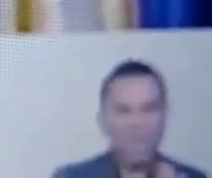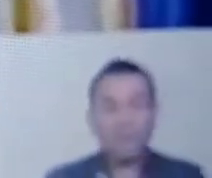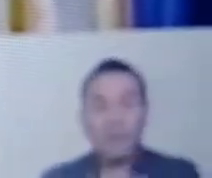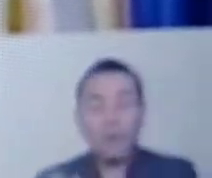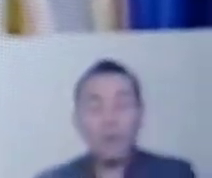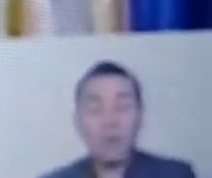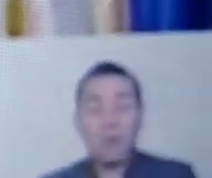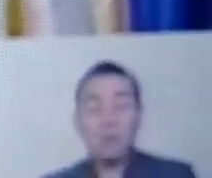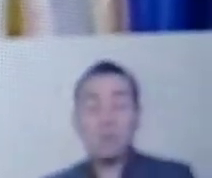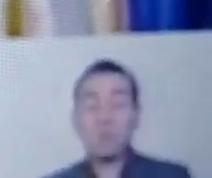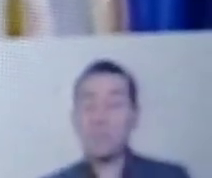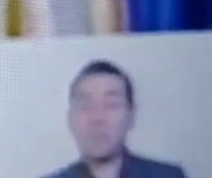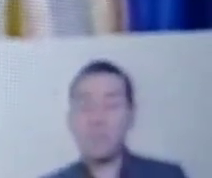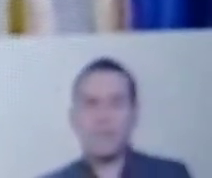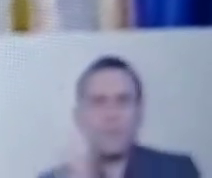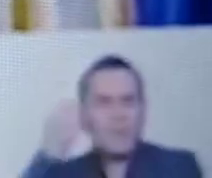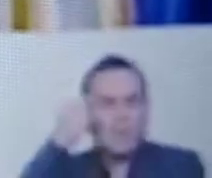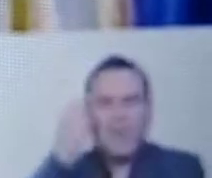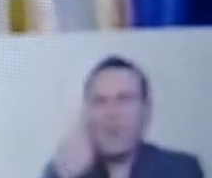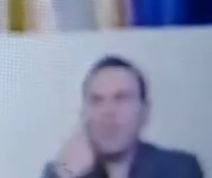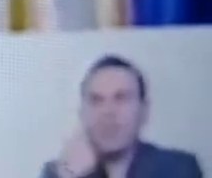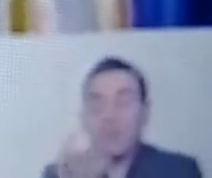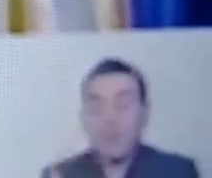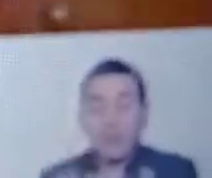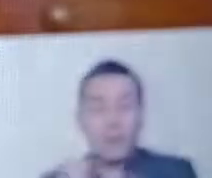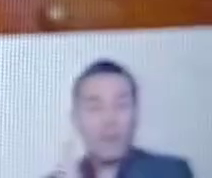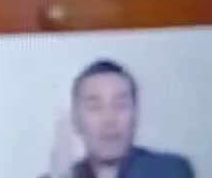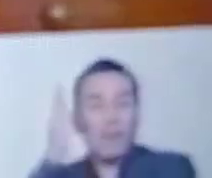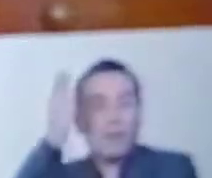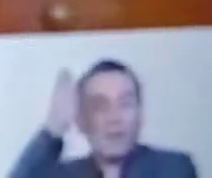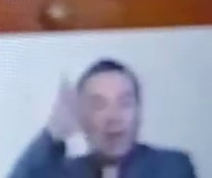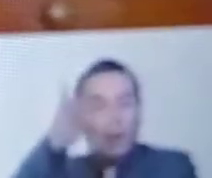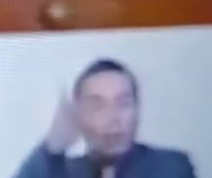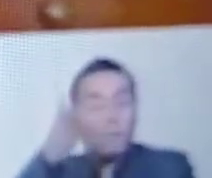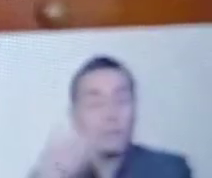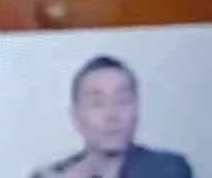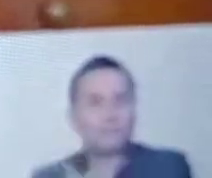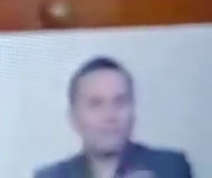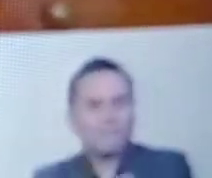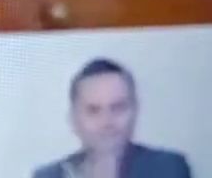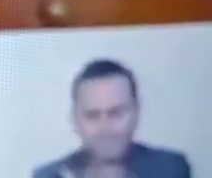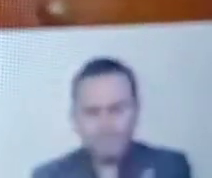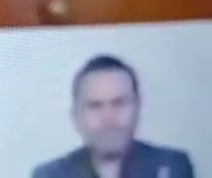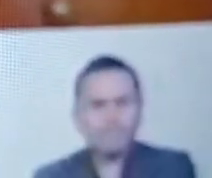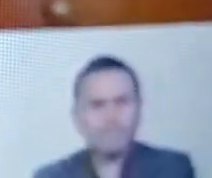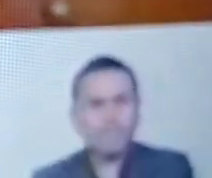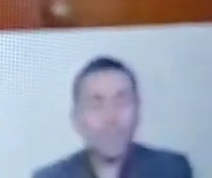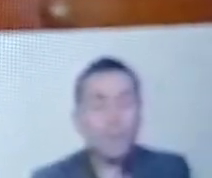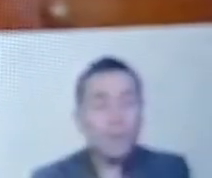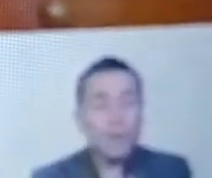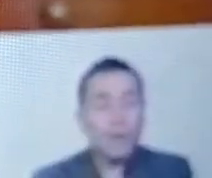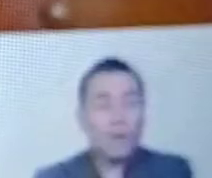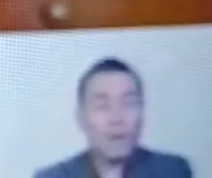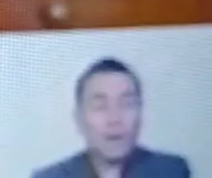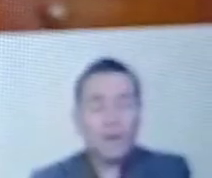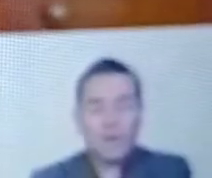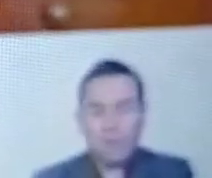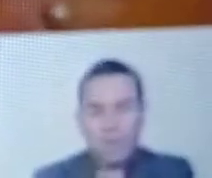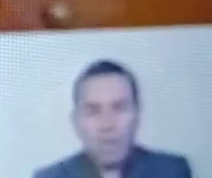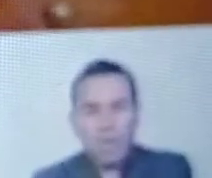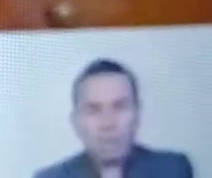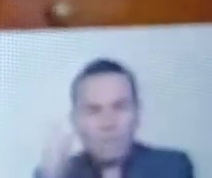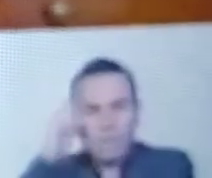en donde casi nadie sabe hacia dónde vamos o al menos a dónde quisiéramos ir. Resolviendo problemas momentáneamente, saltando de crisis en crisis,